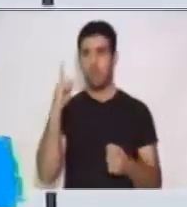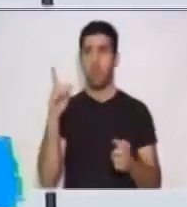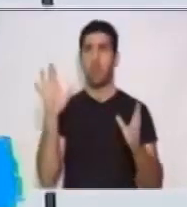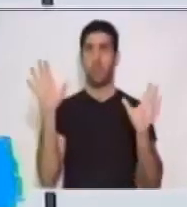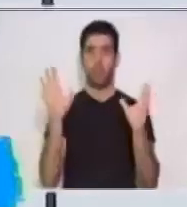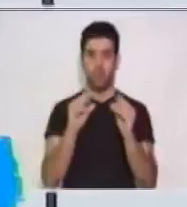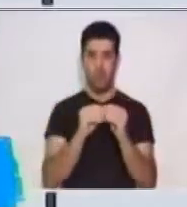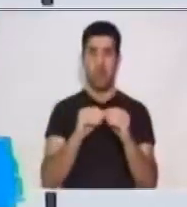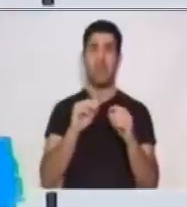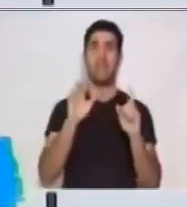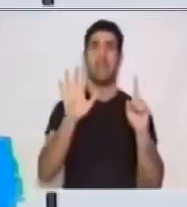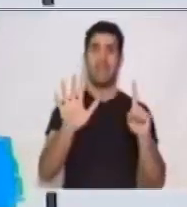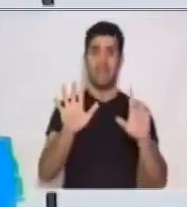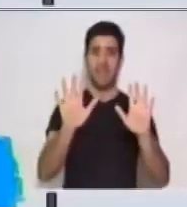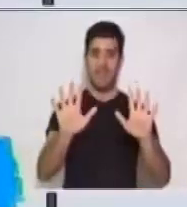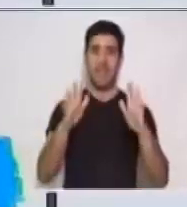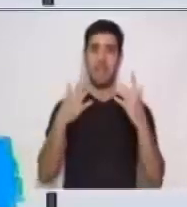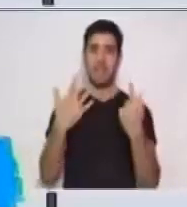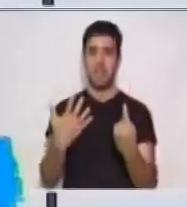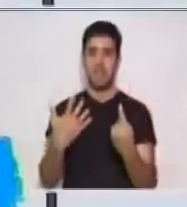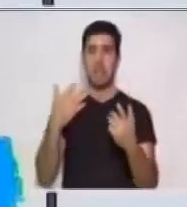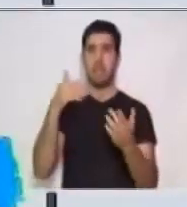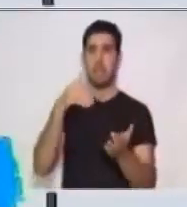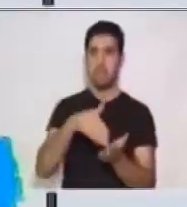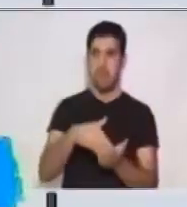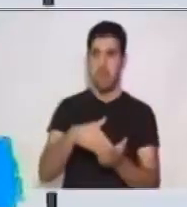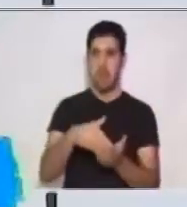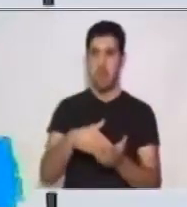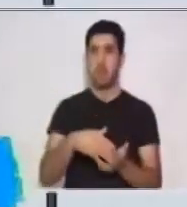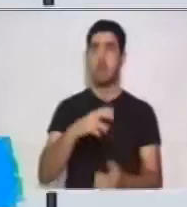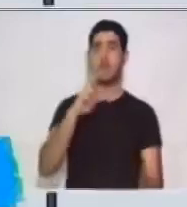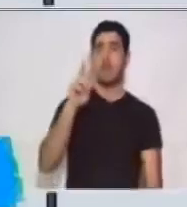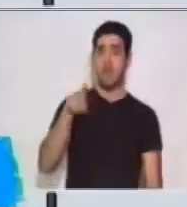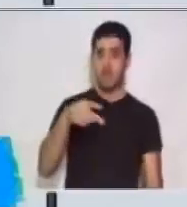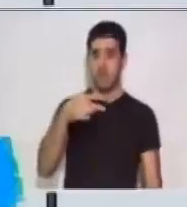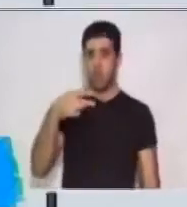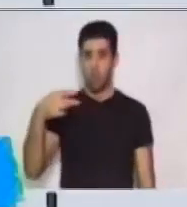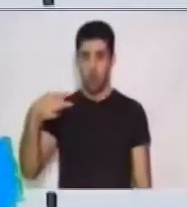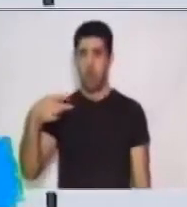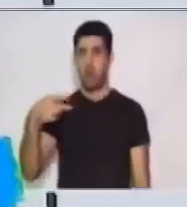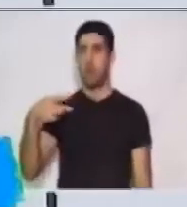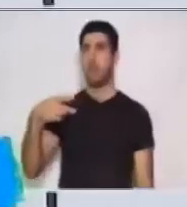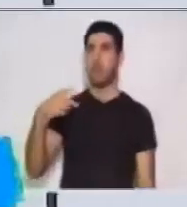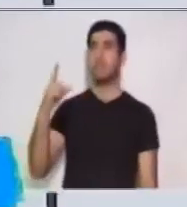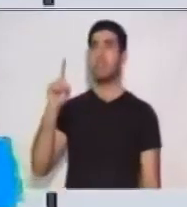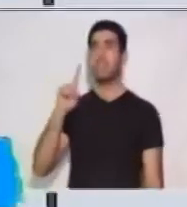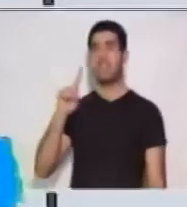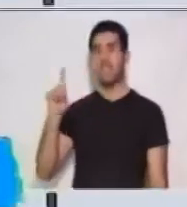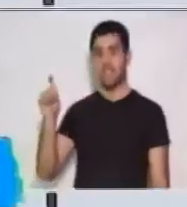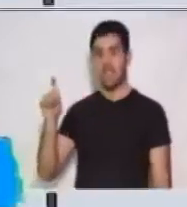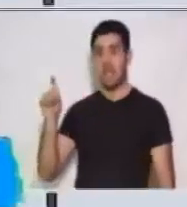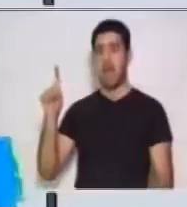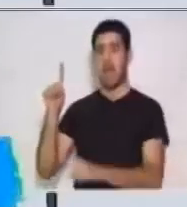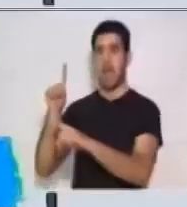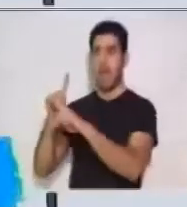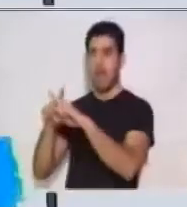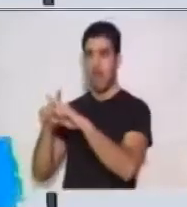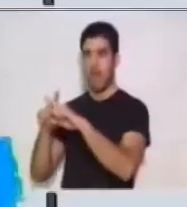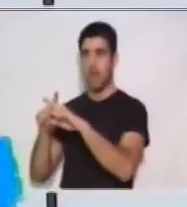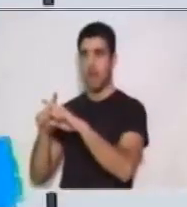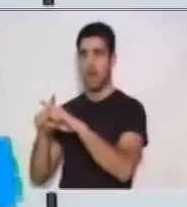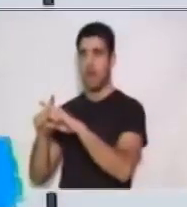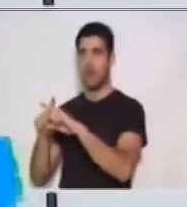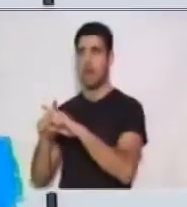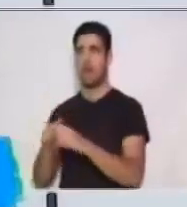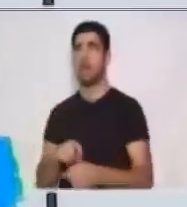3. Me da entonces 16.000. Ahora este 16.000 es igual a